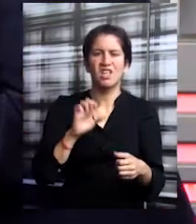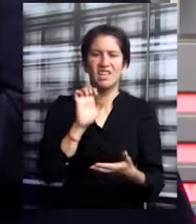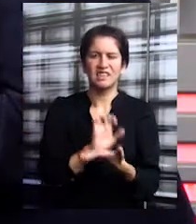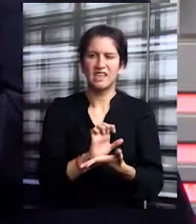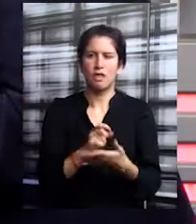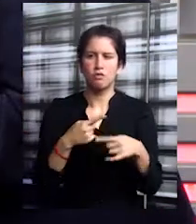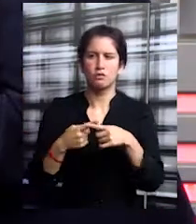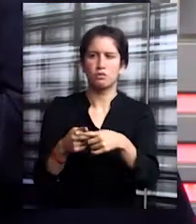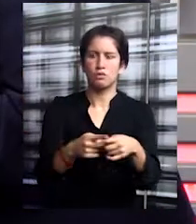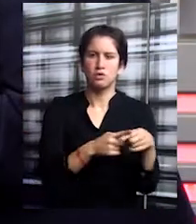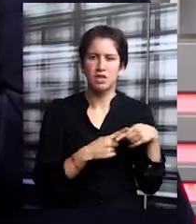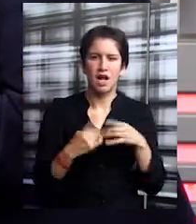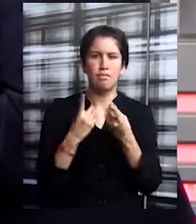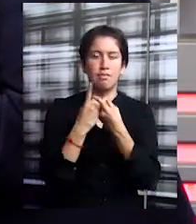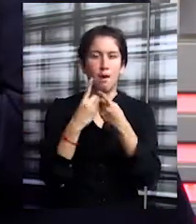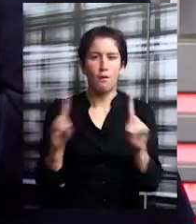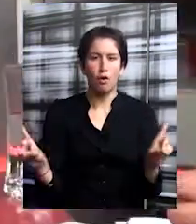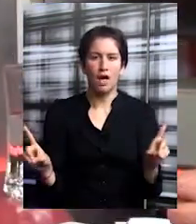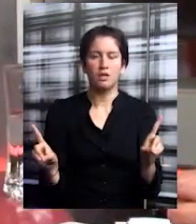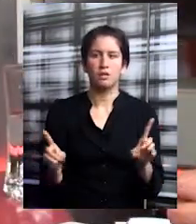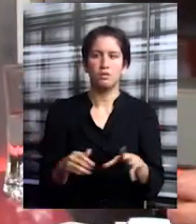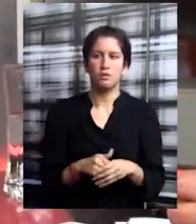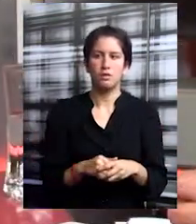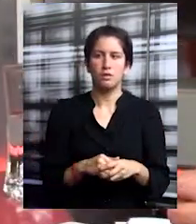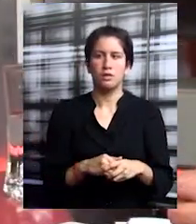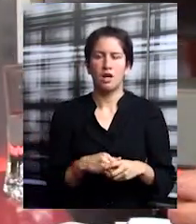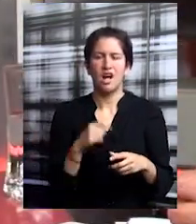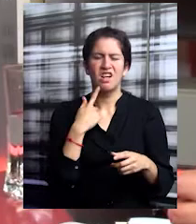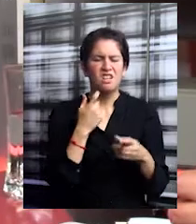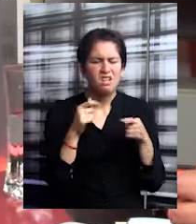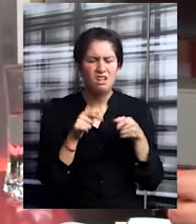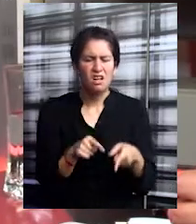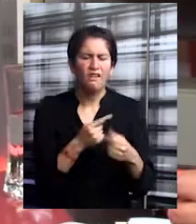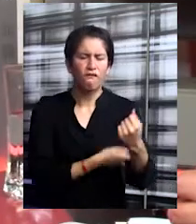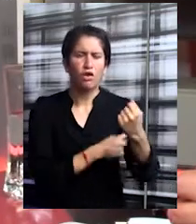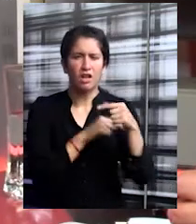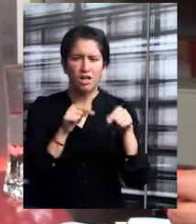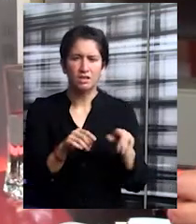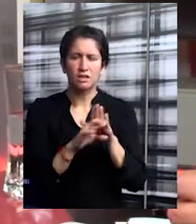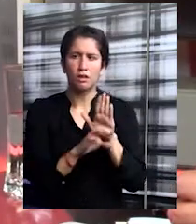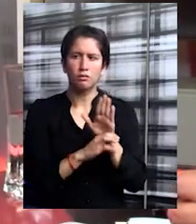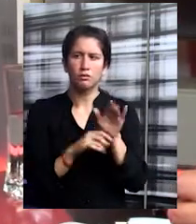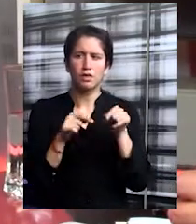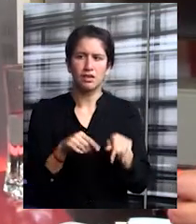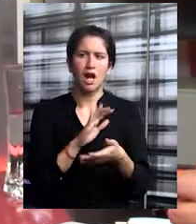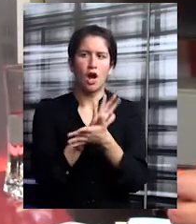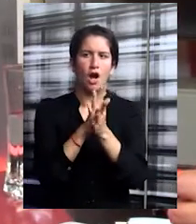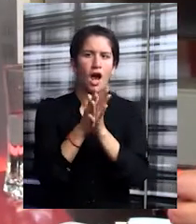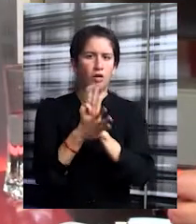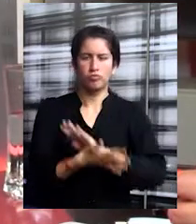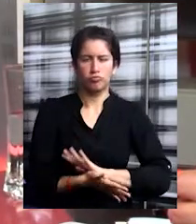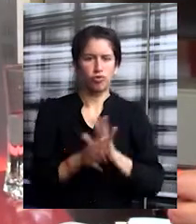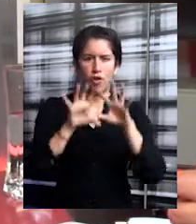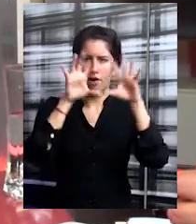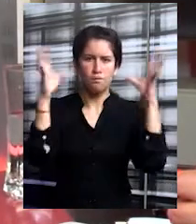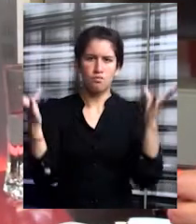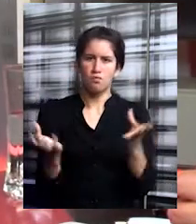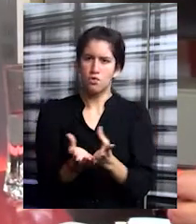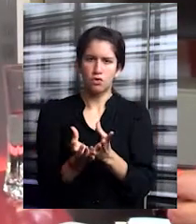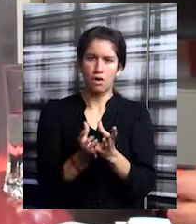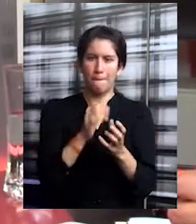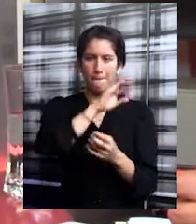derecho. ¿Cuáles son esas constituciones? Casi todas las constituciones del mundo. Colombia, en América Latina,